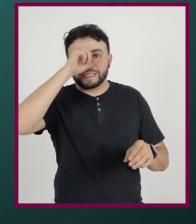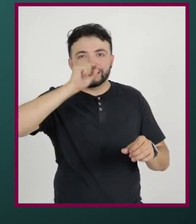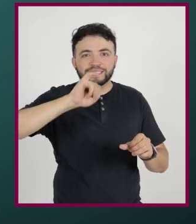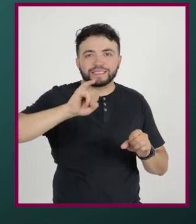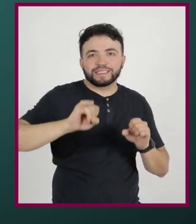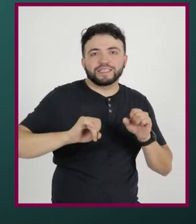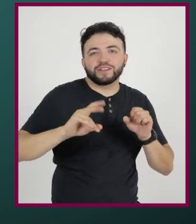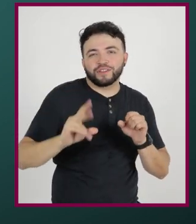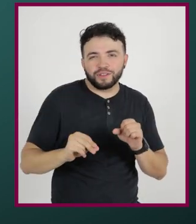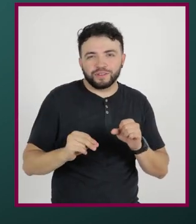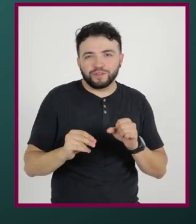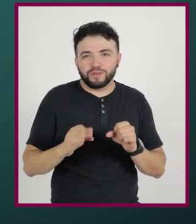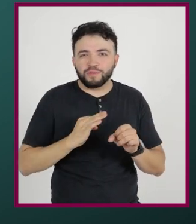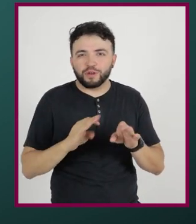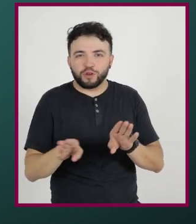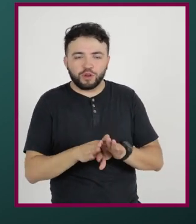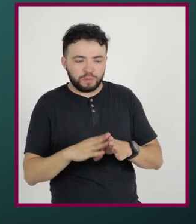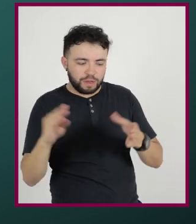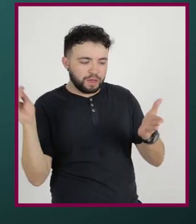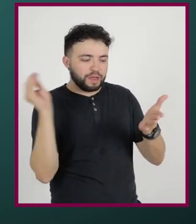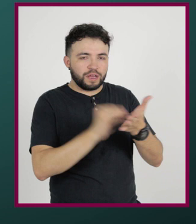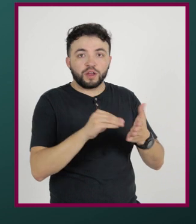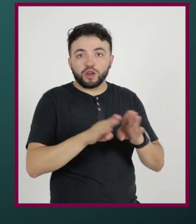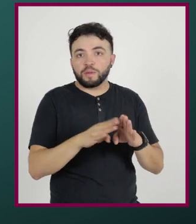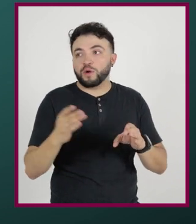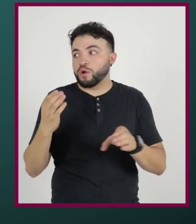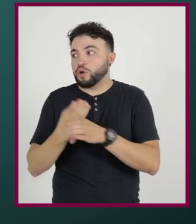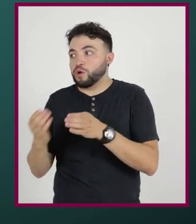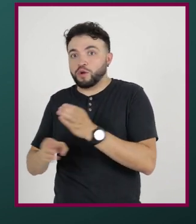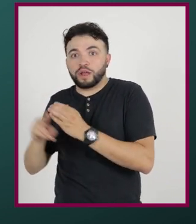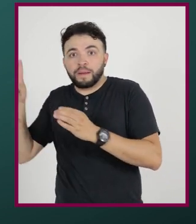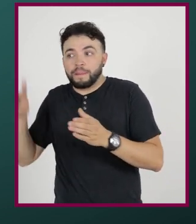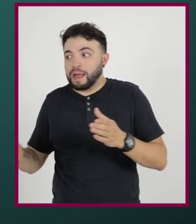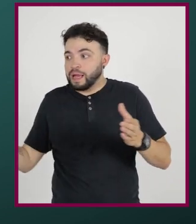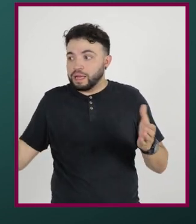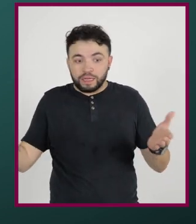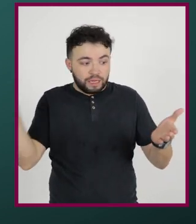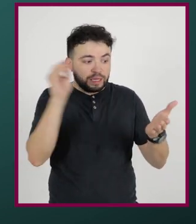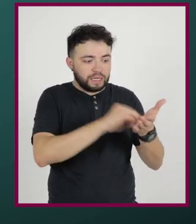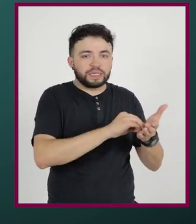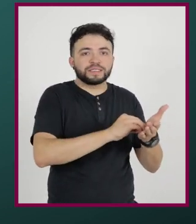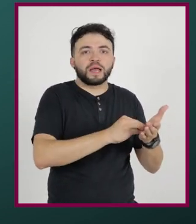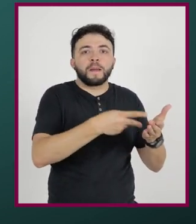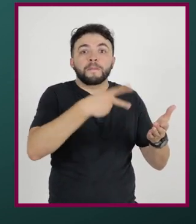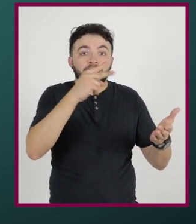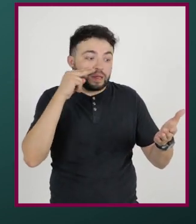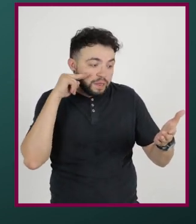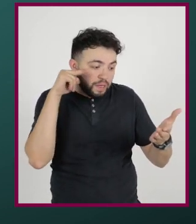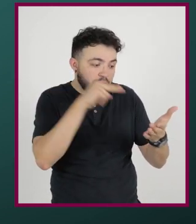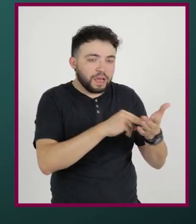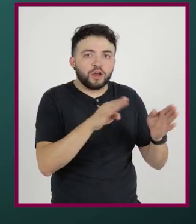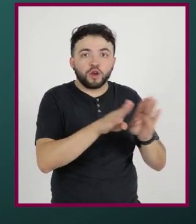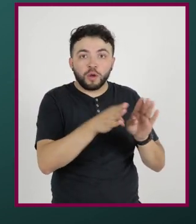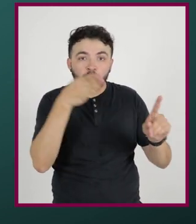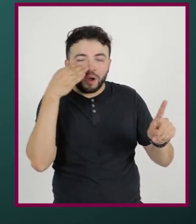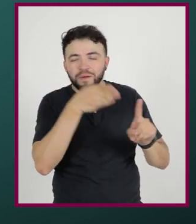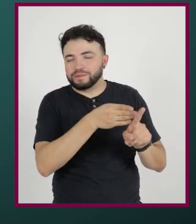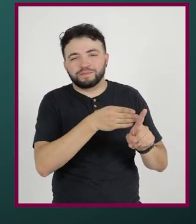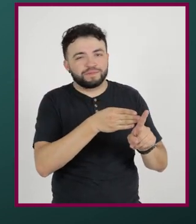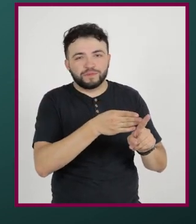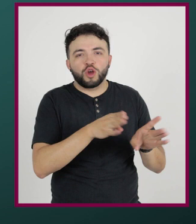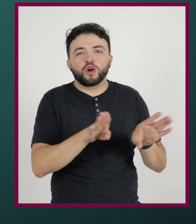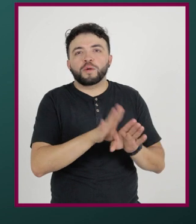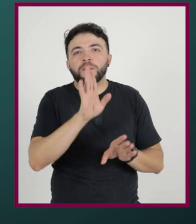Esto es que puede haber casos en donde se toman eventos reales para narrar una historia o los hechos, pero no será desde un punto de vista